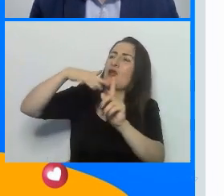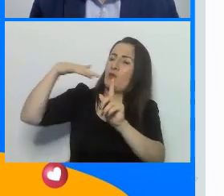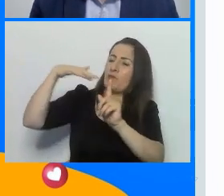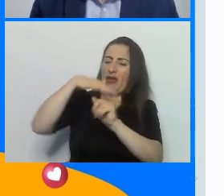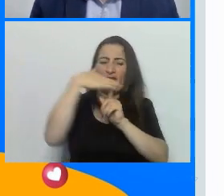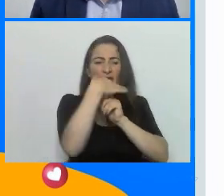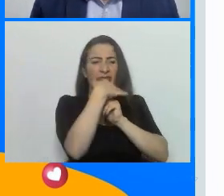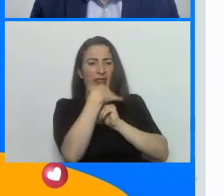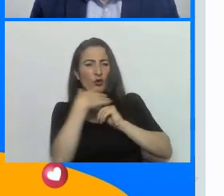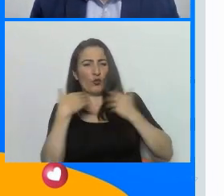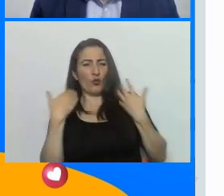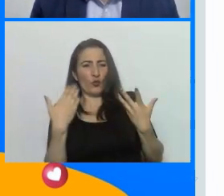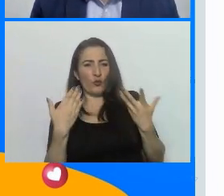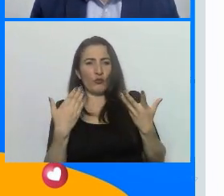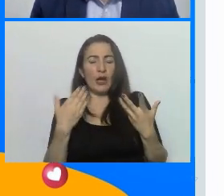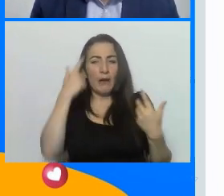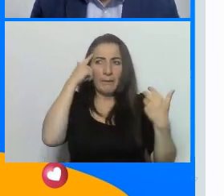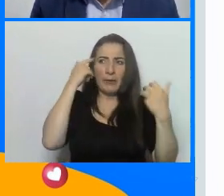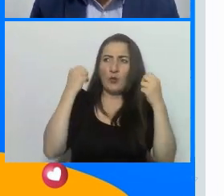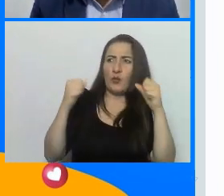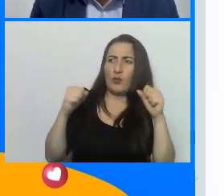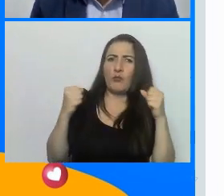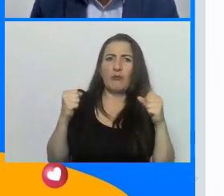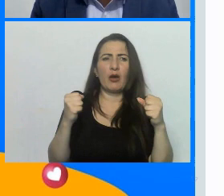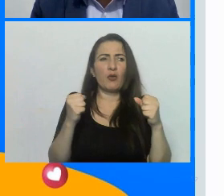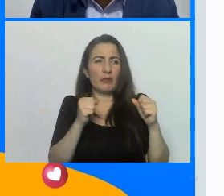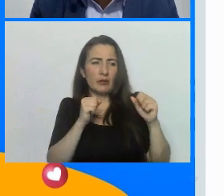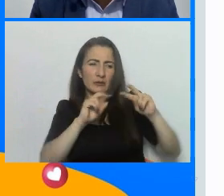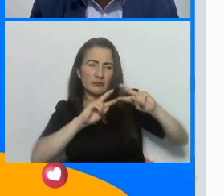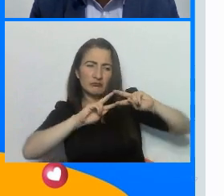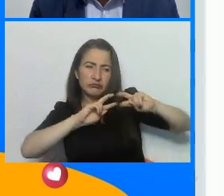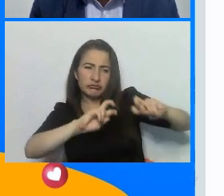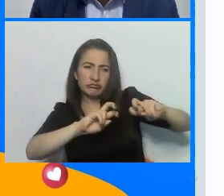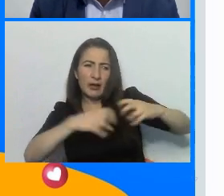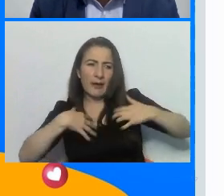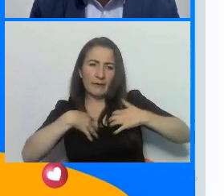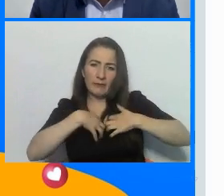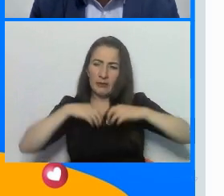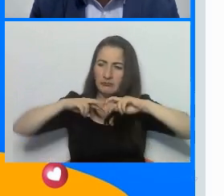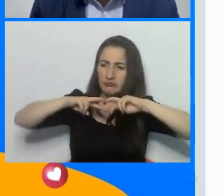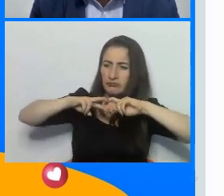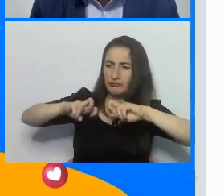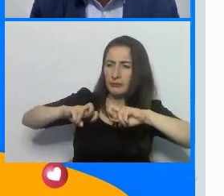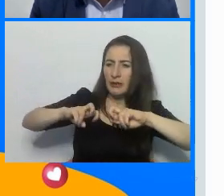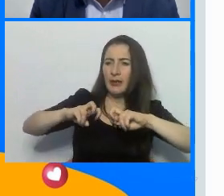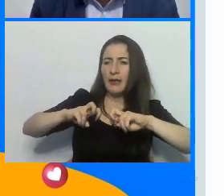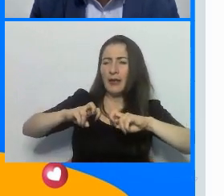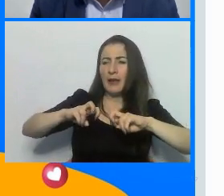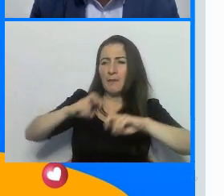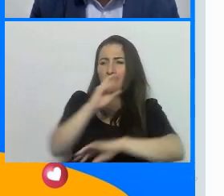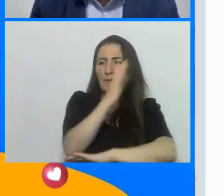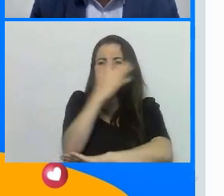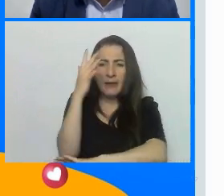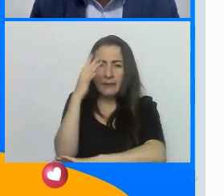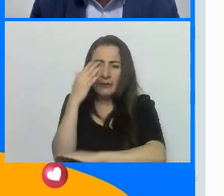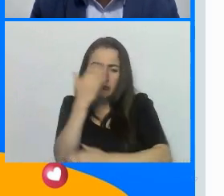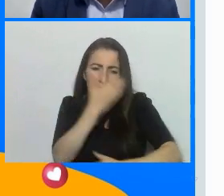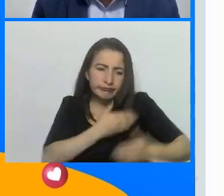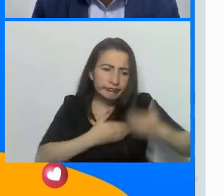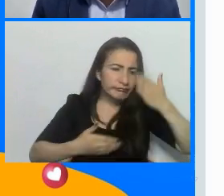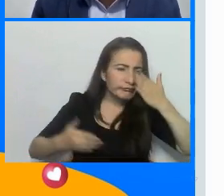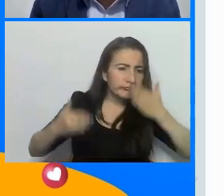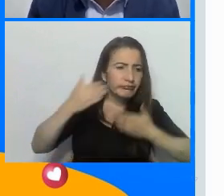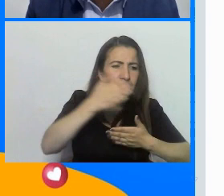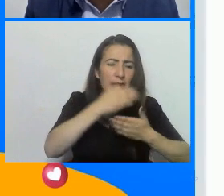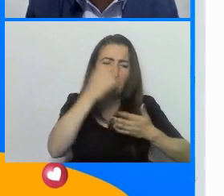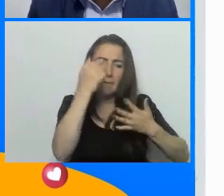Entonces, él se preocupa y empieza a analizar los animales, las plantas, y empieza a dar una serie de tips y de justificación